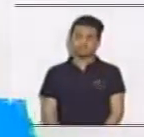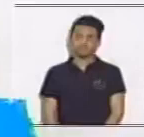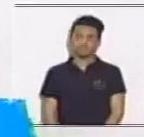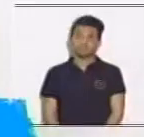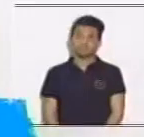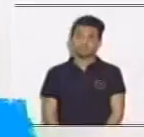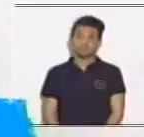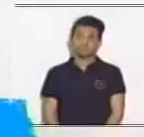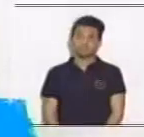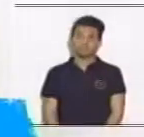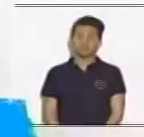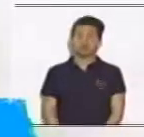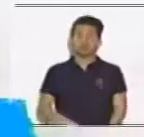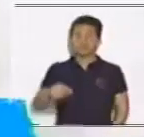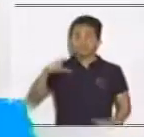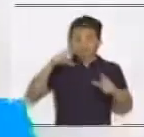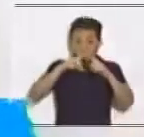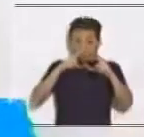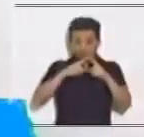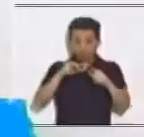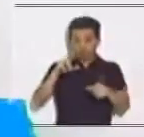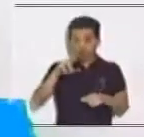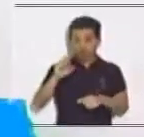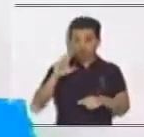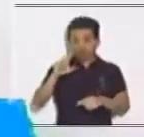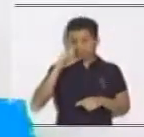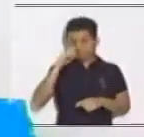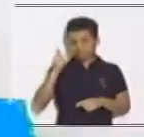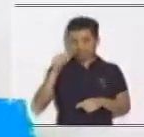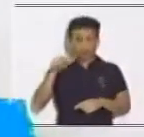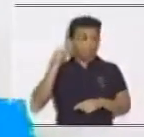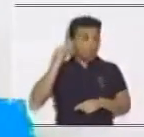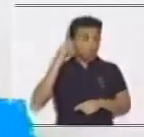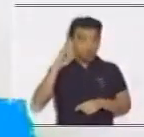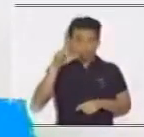triángulo rectángulo, pero escaleno.